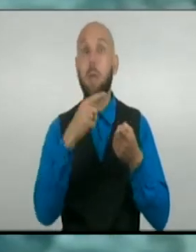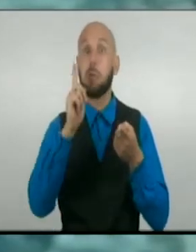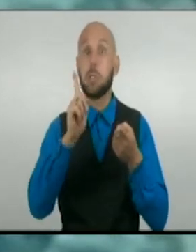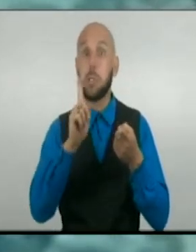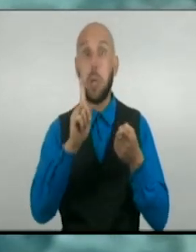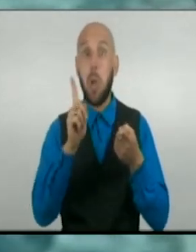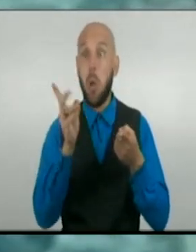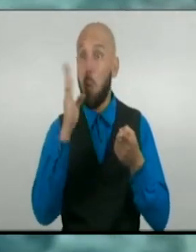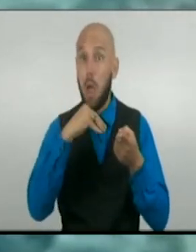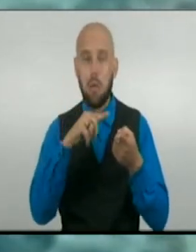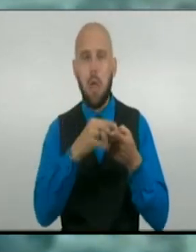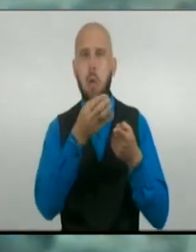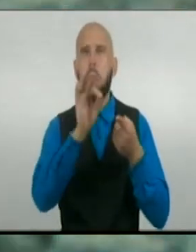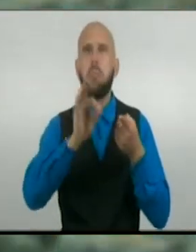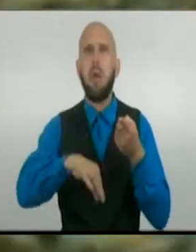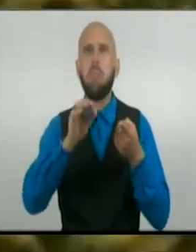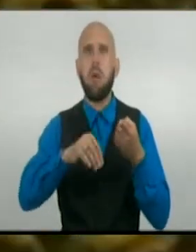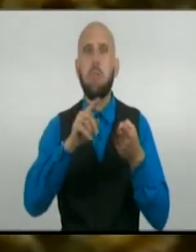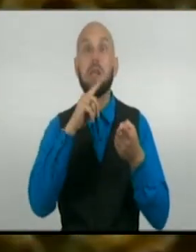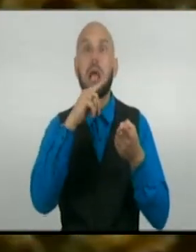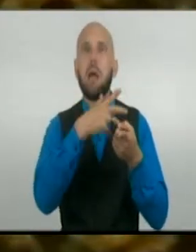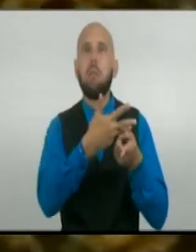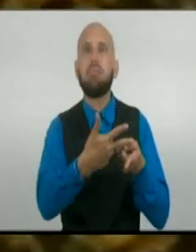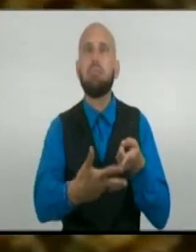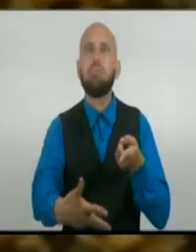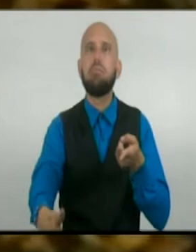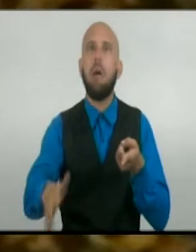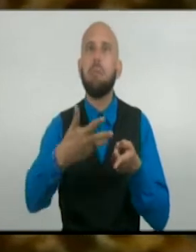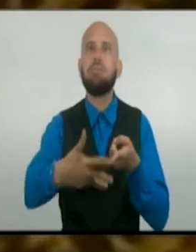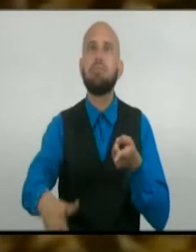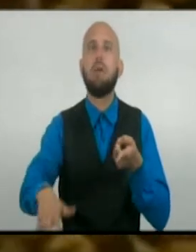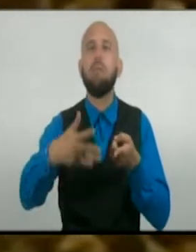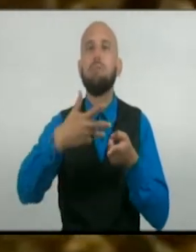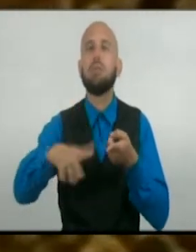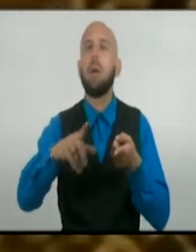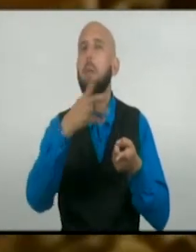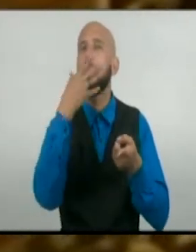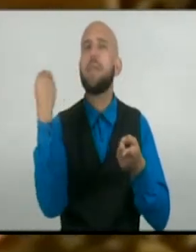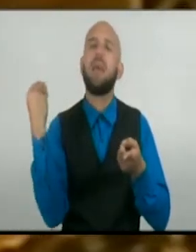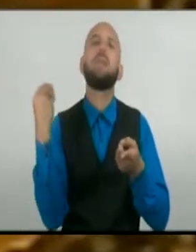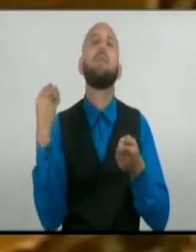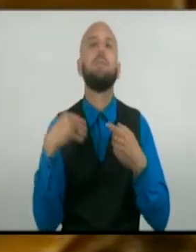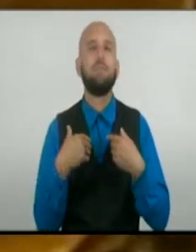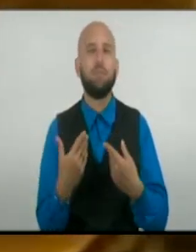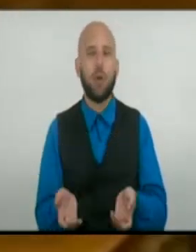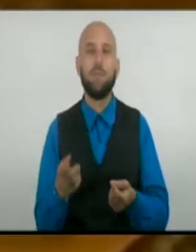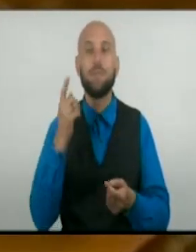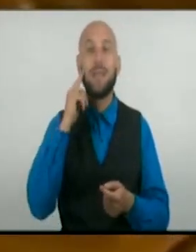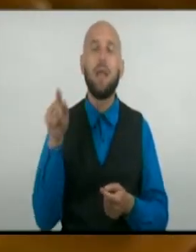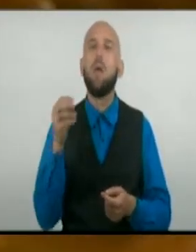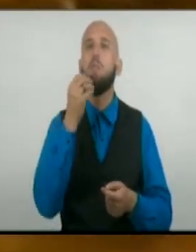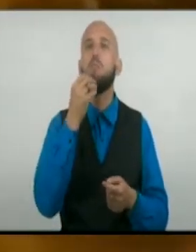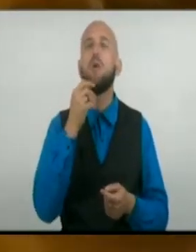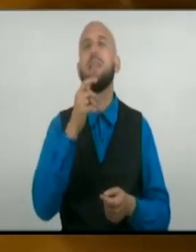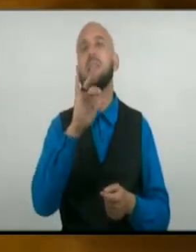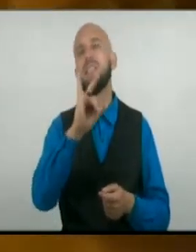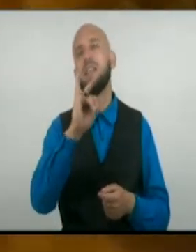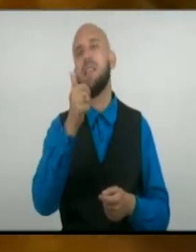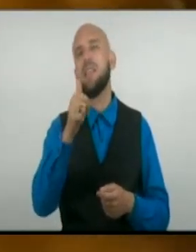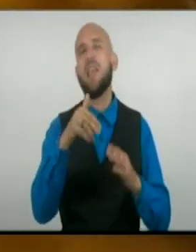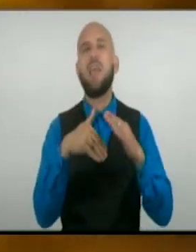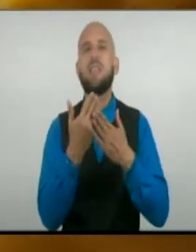impidiendo que el cuerpo pierda demasiada sangre las plaquetas viven en el organismo entre 7 y 10 días